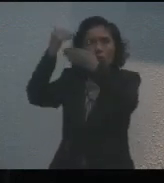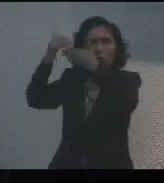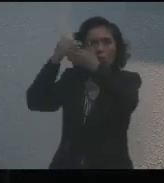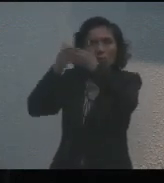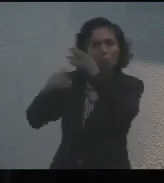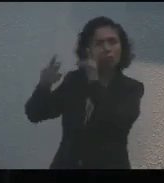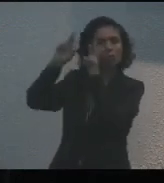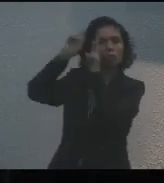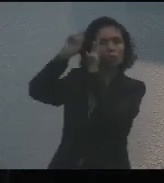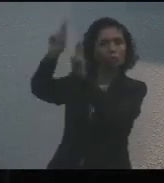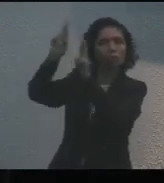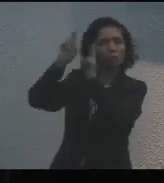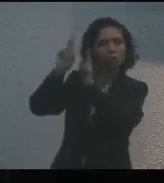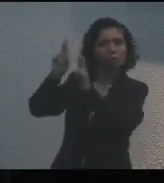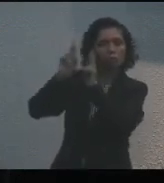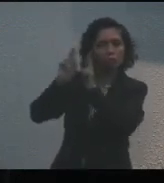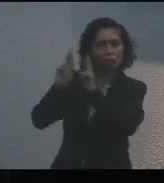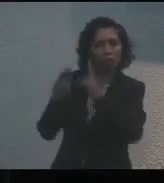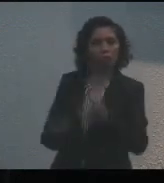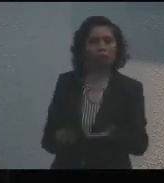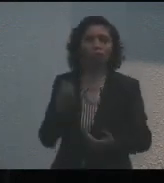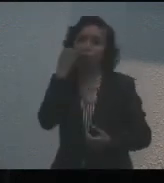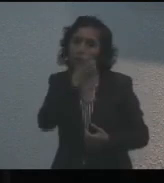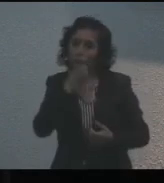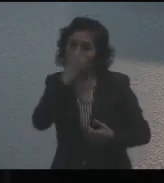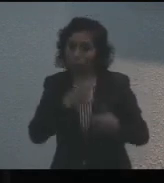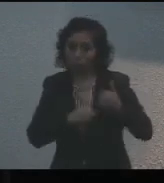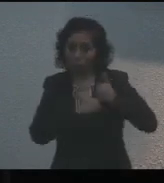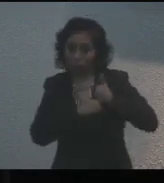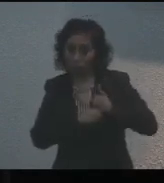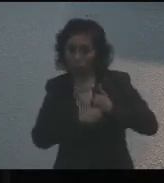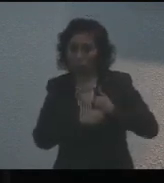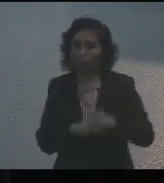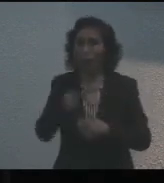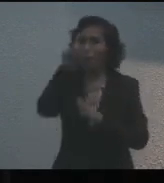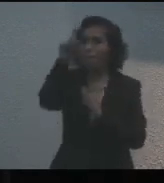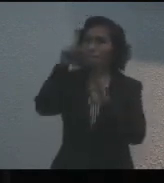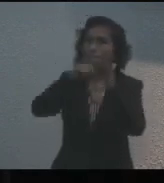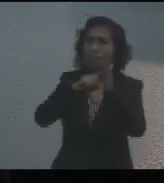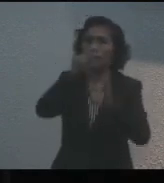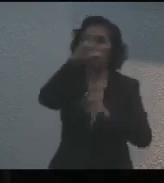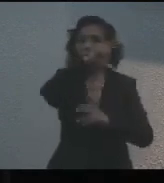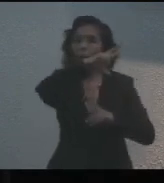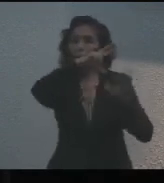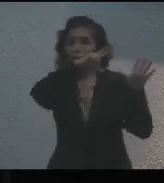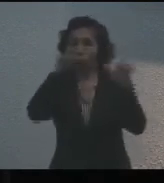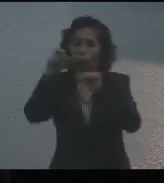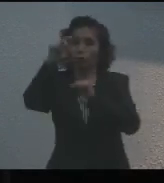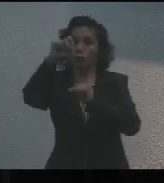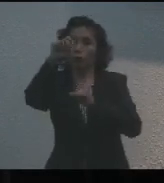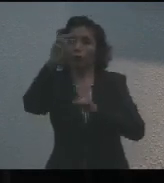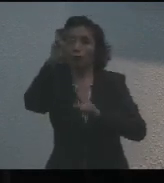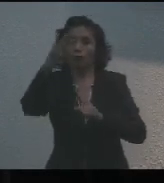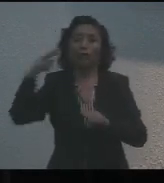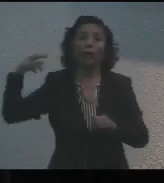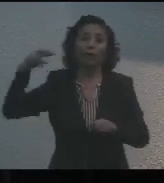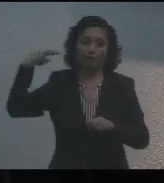el bicentenario del Heroico Colegio Militar, establecido en 1823 en Perote, Veracruz.